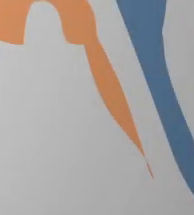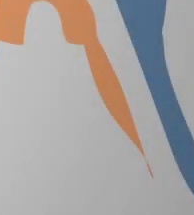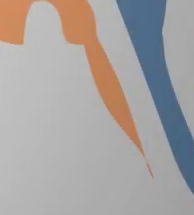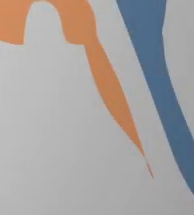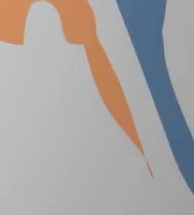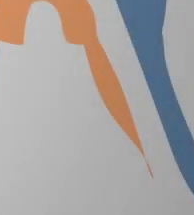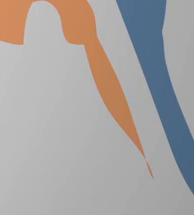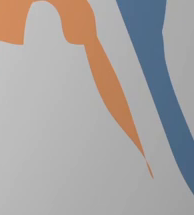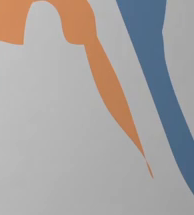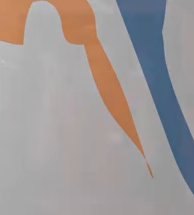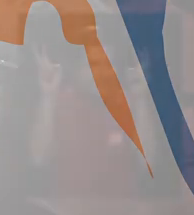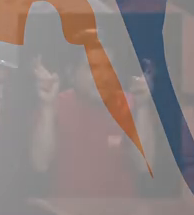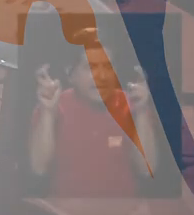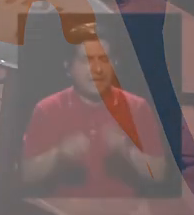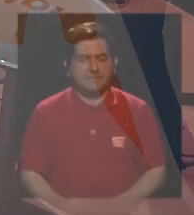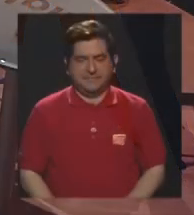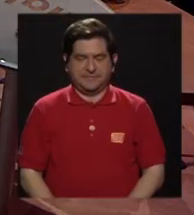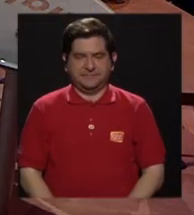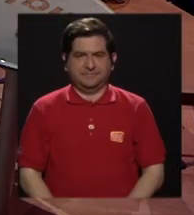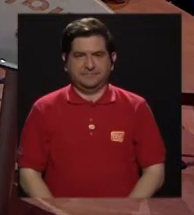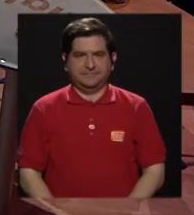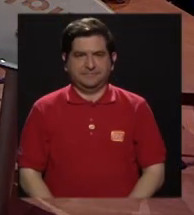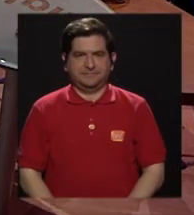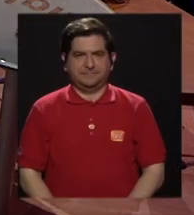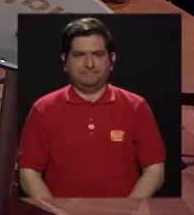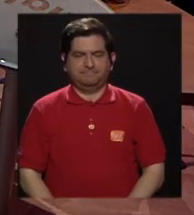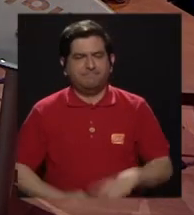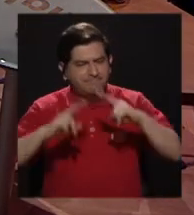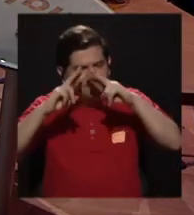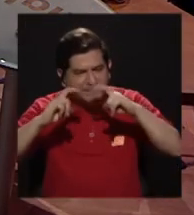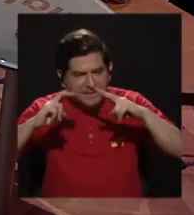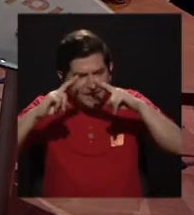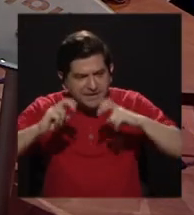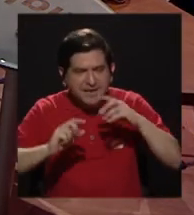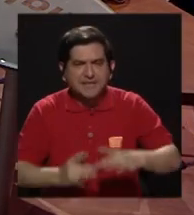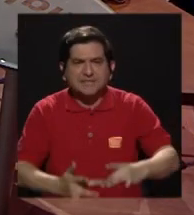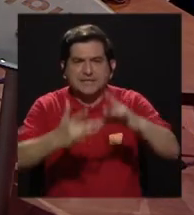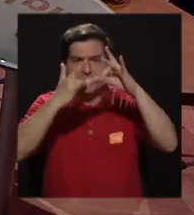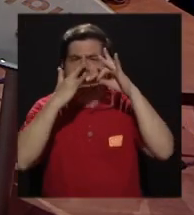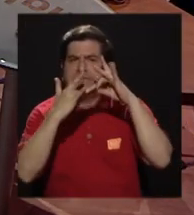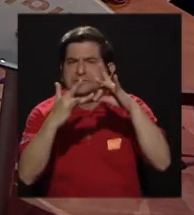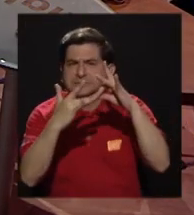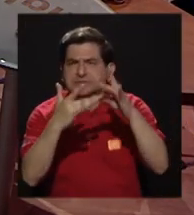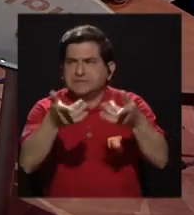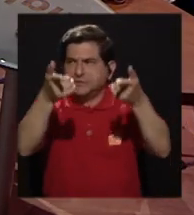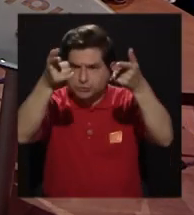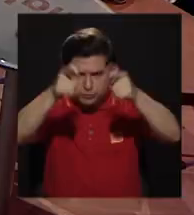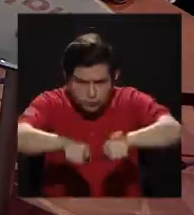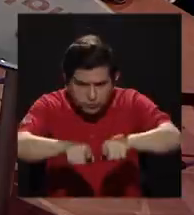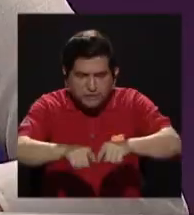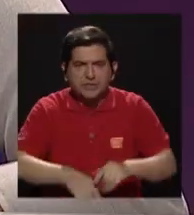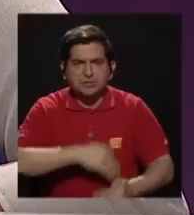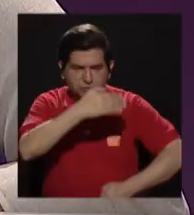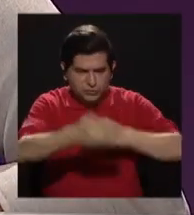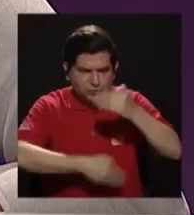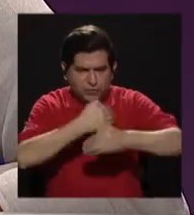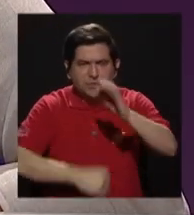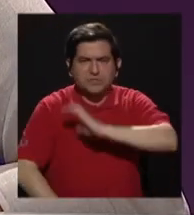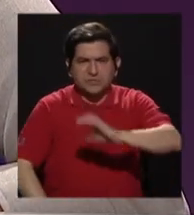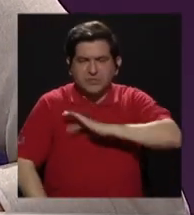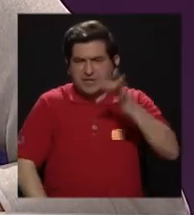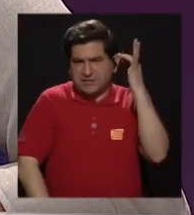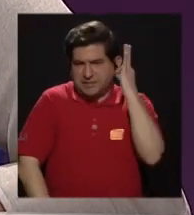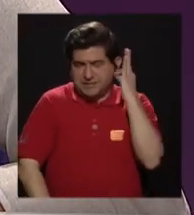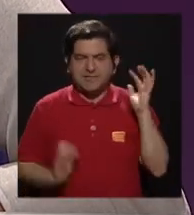Continuamos con esta temática, haciendo referencia especialmente al hecho de feminización de las